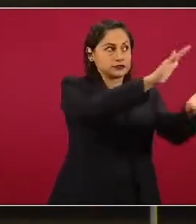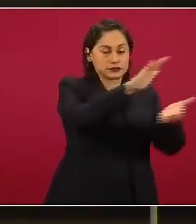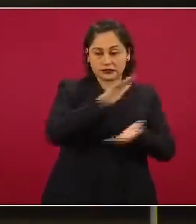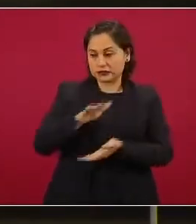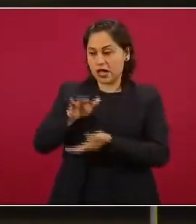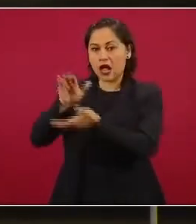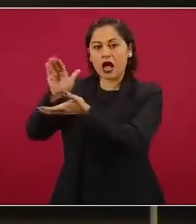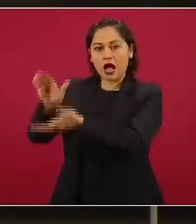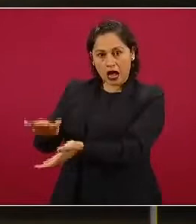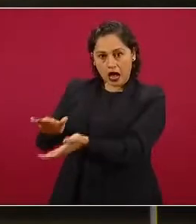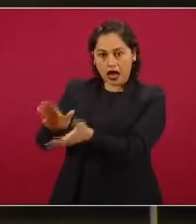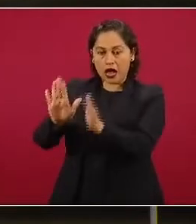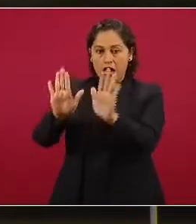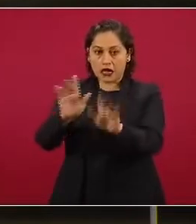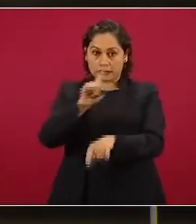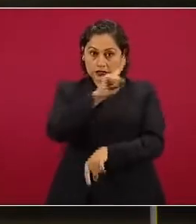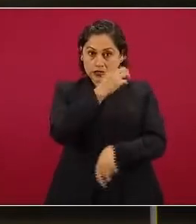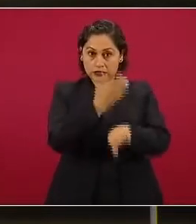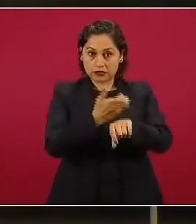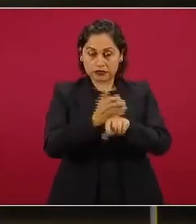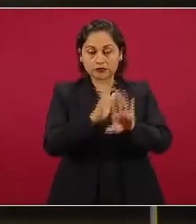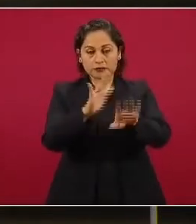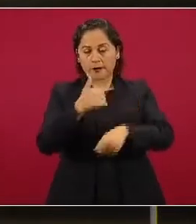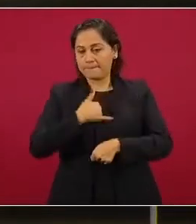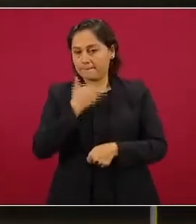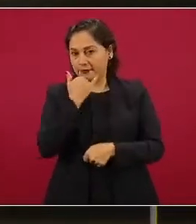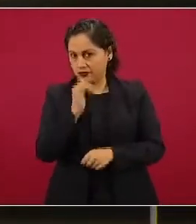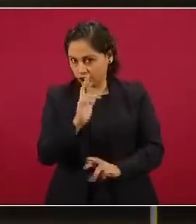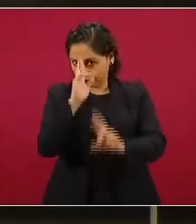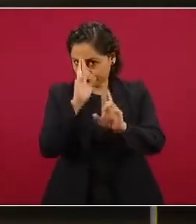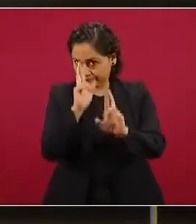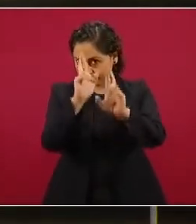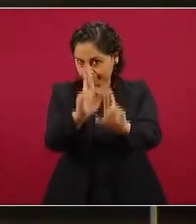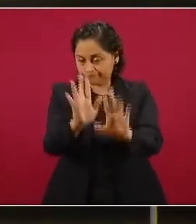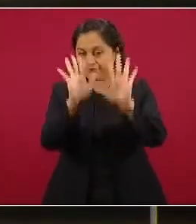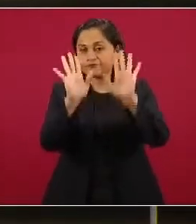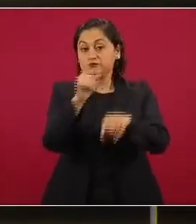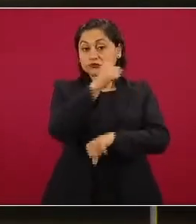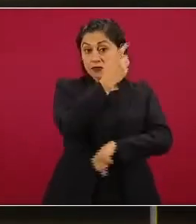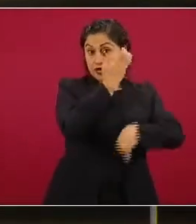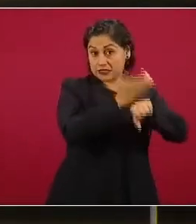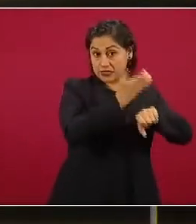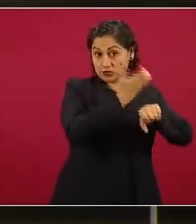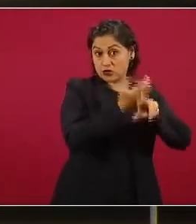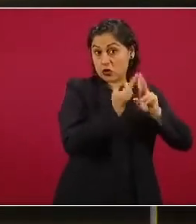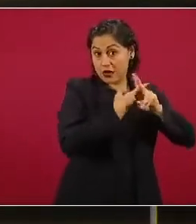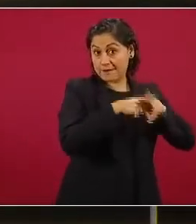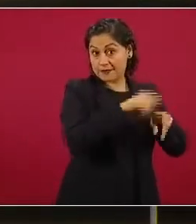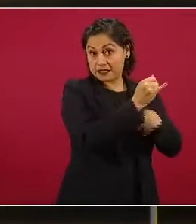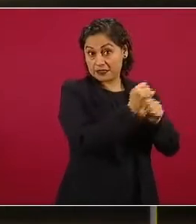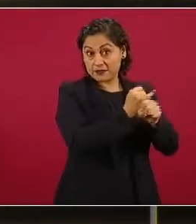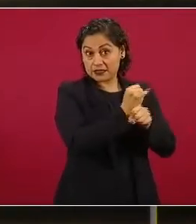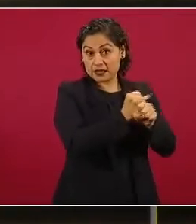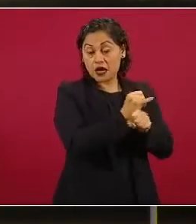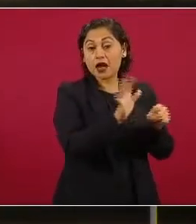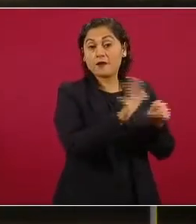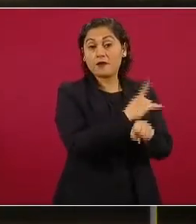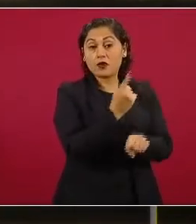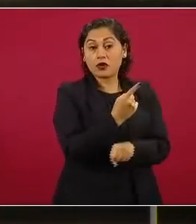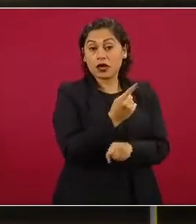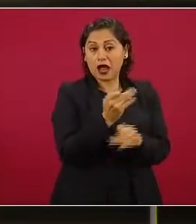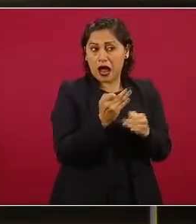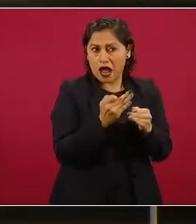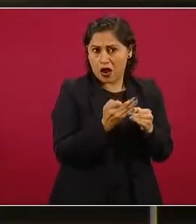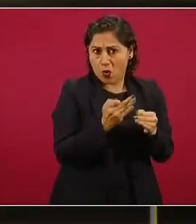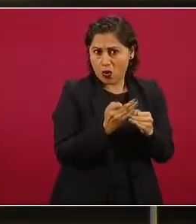Unidos, porque con el respeto que usted me merece, señor canciller, Estados Unidos para que te inicie un proceso no es de ahorita?